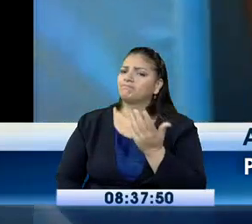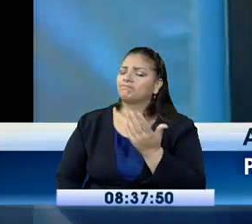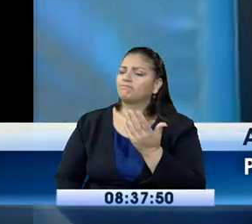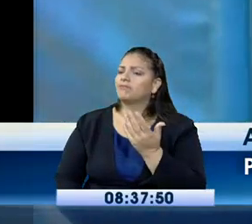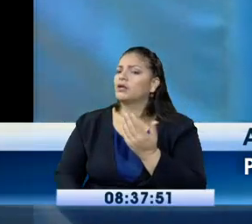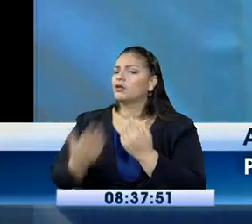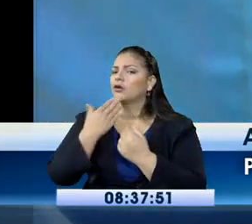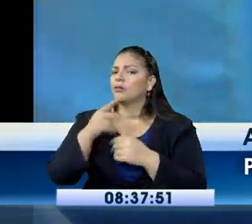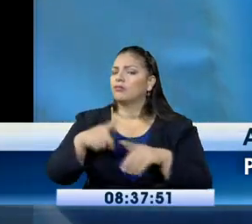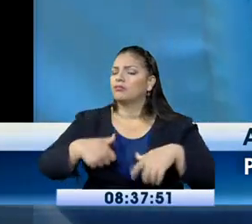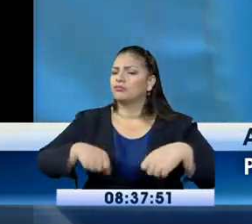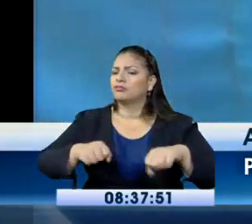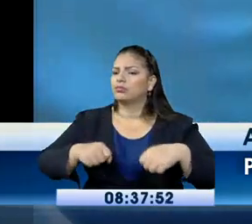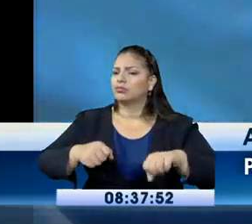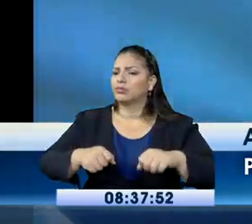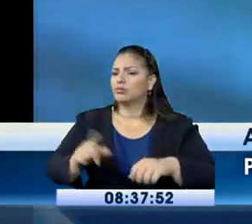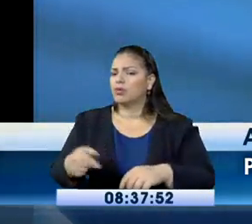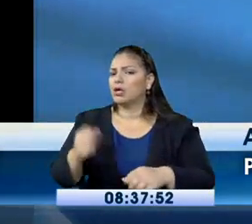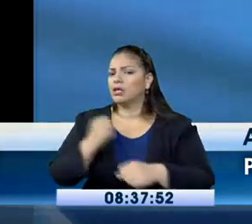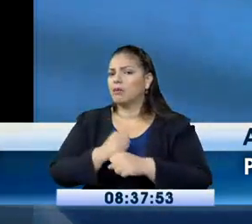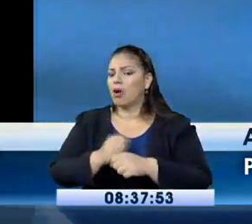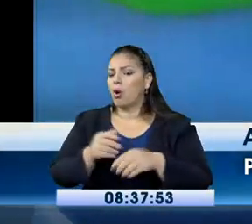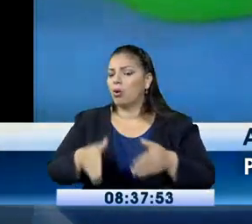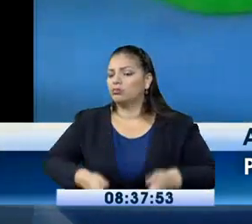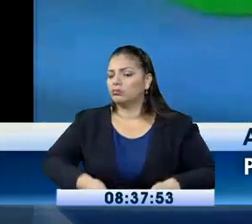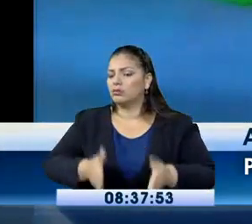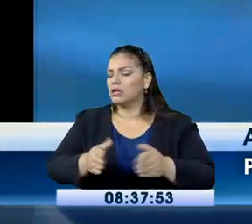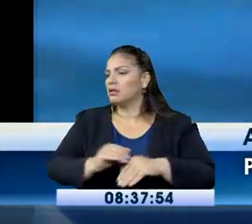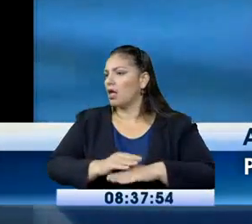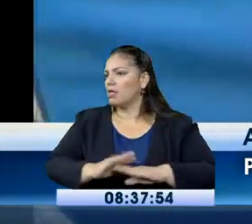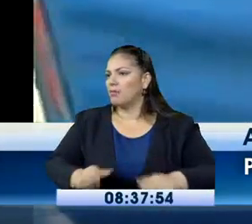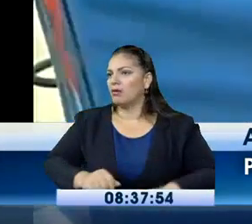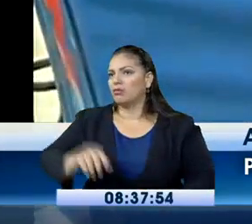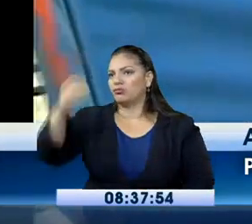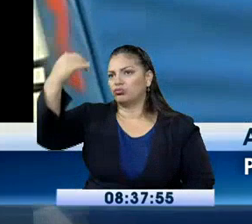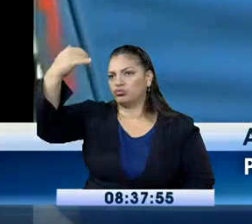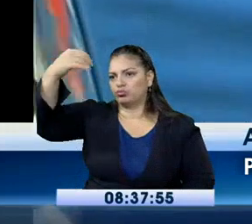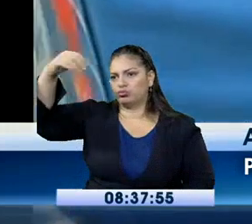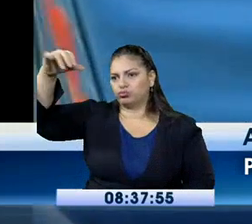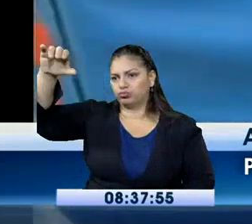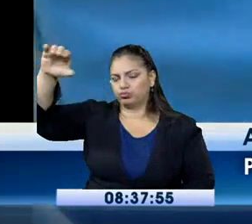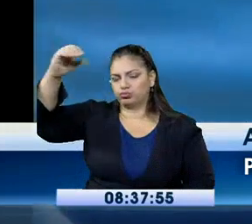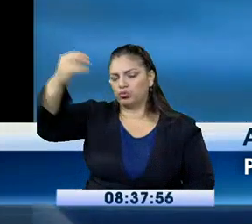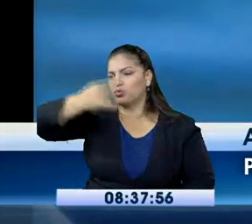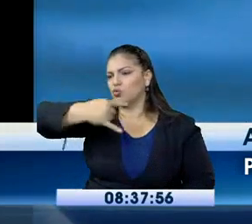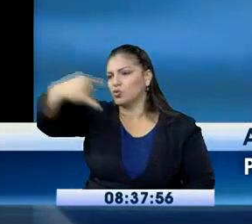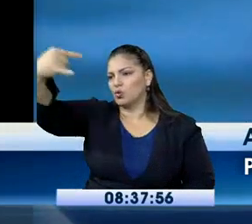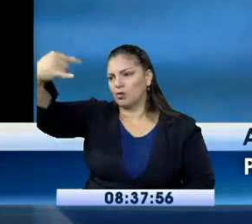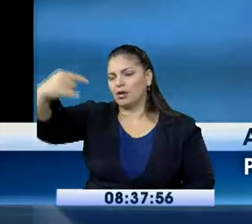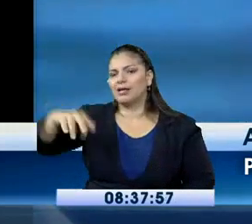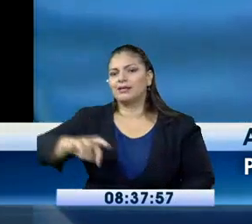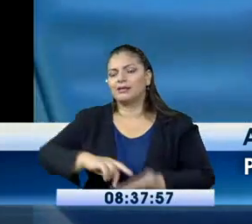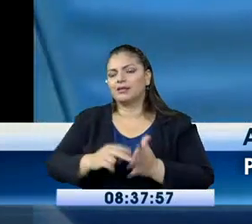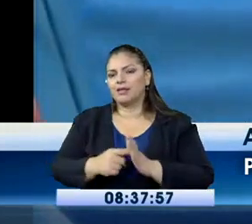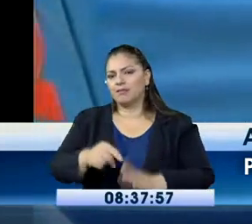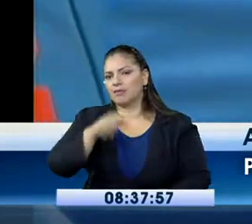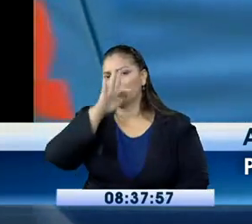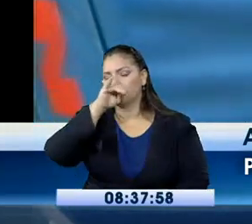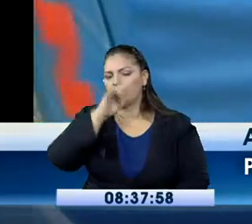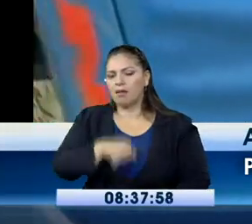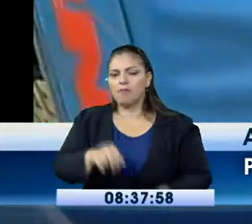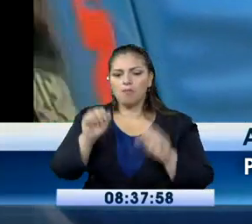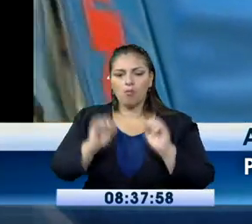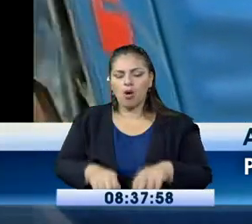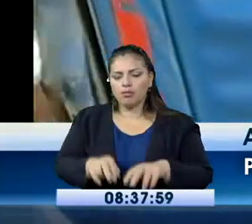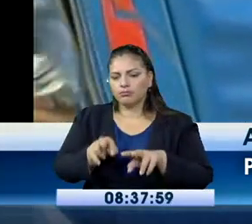con los GPS. El uno es la zona, que ya está publicada en nuestra página web de la ATM, donde van a estar con esto identificadas los colores